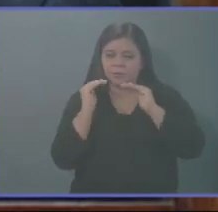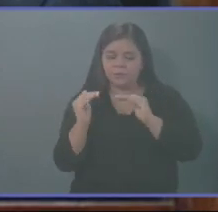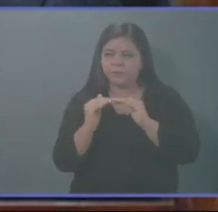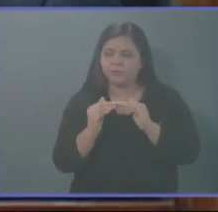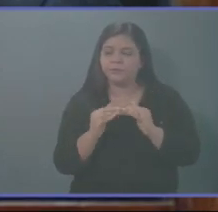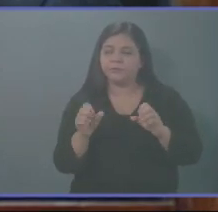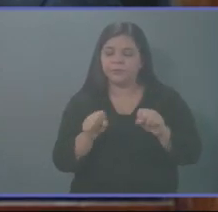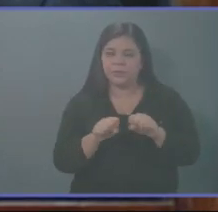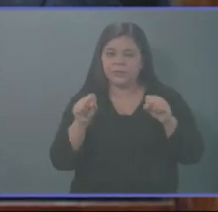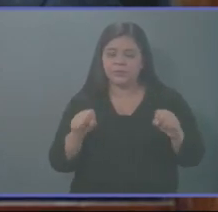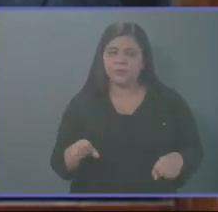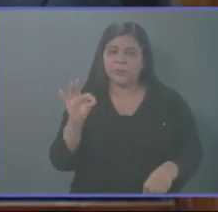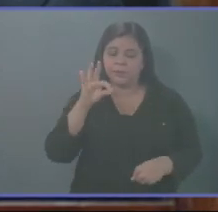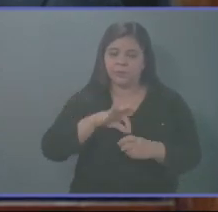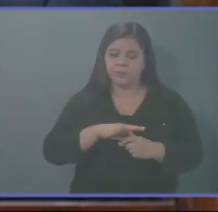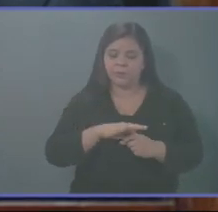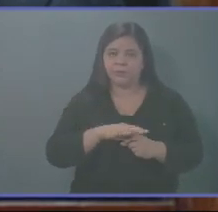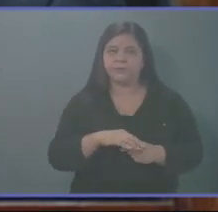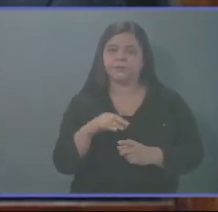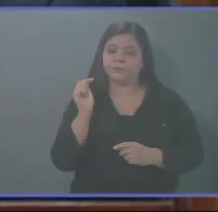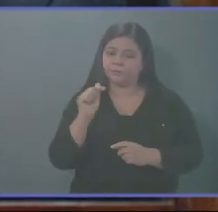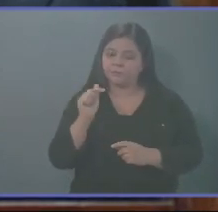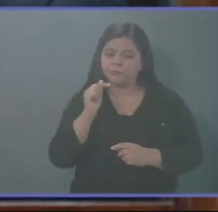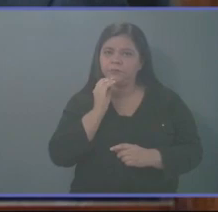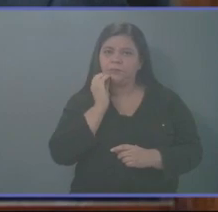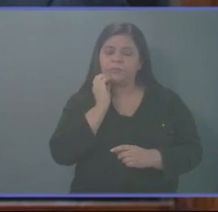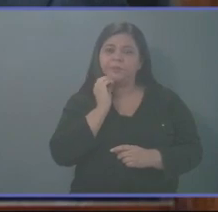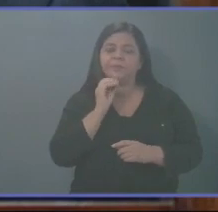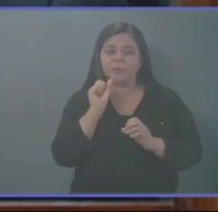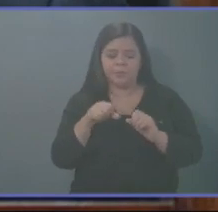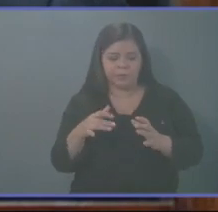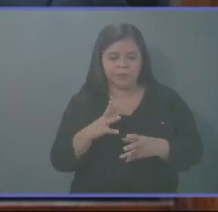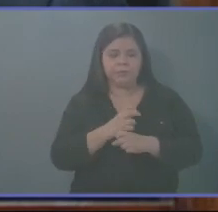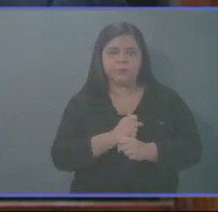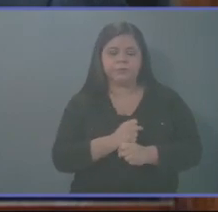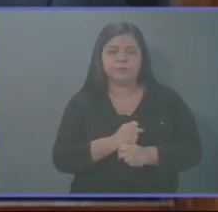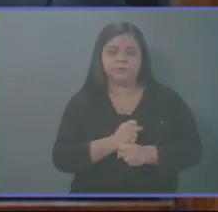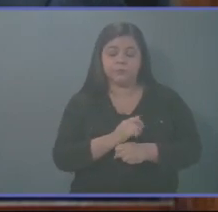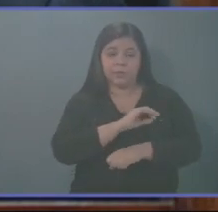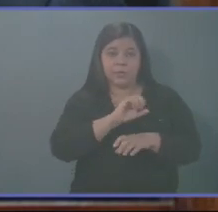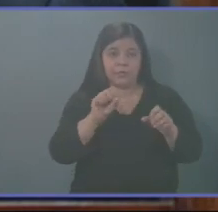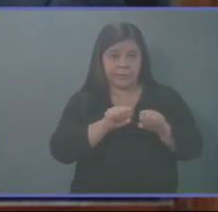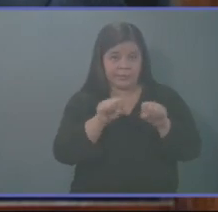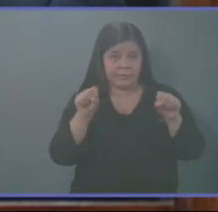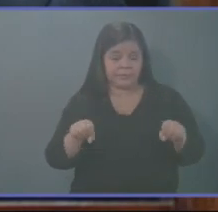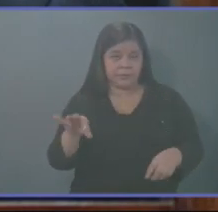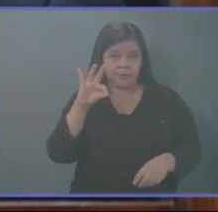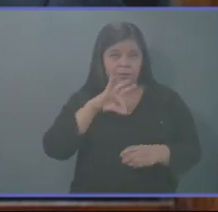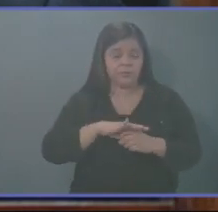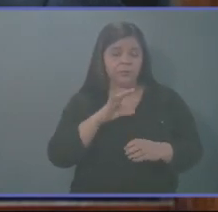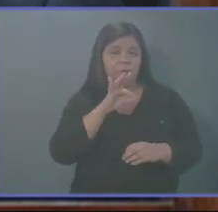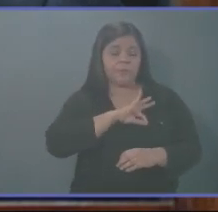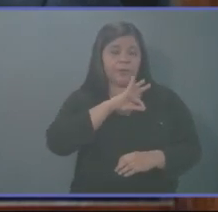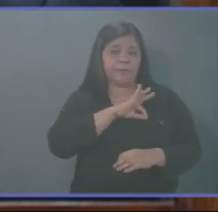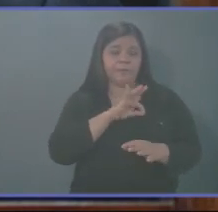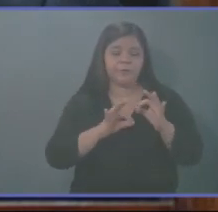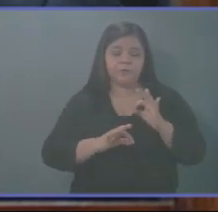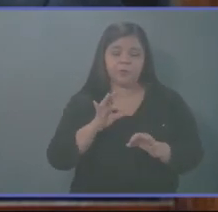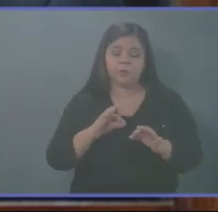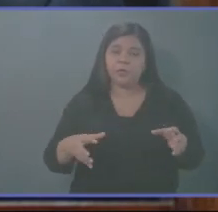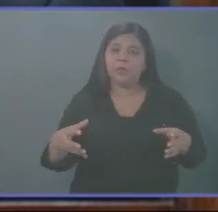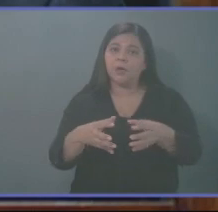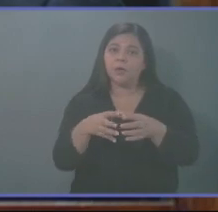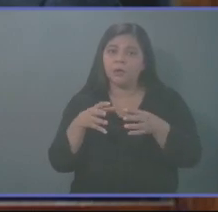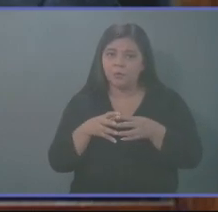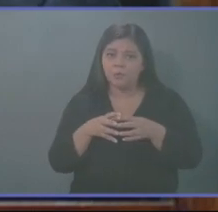transparencia del sistema electoral. Por tanto, se puede concluir que la integración del sistema electoral es un bien jurídico colectivo